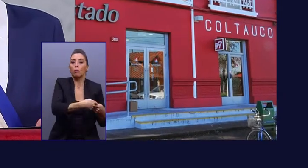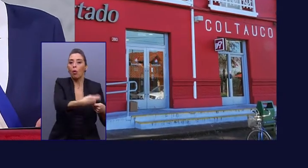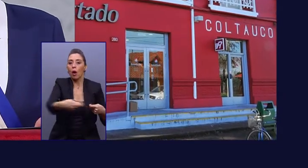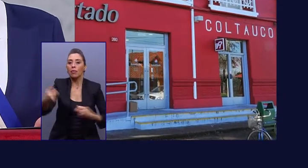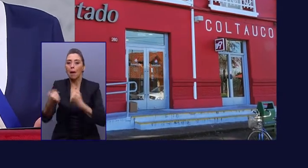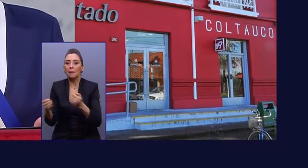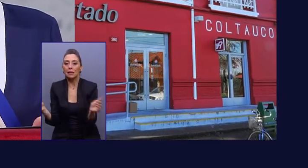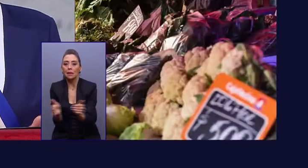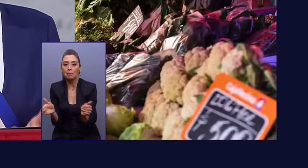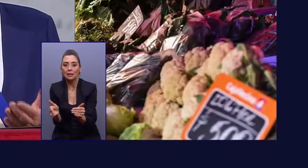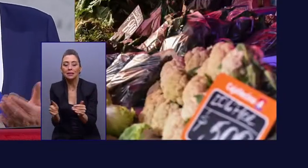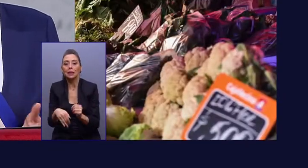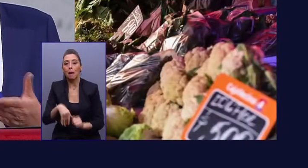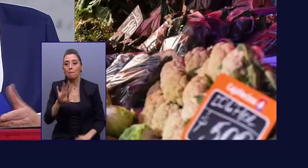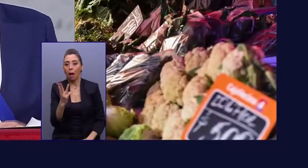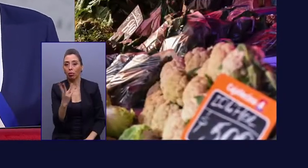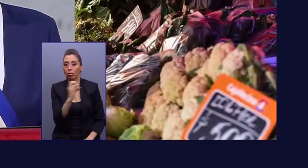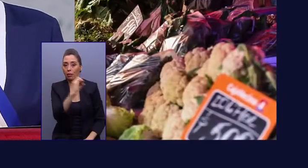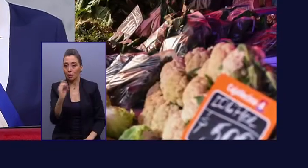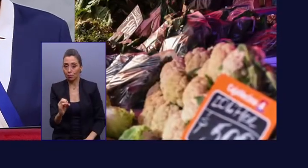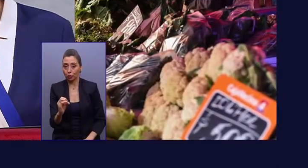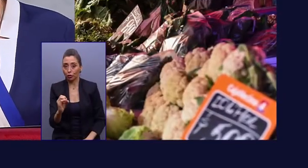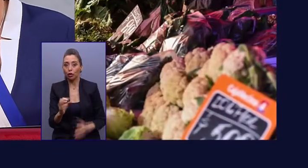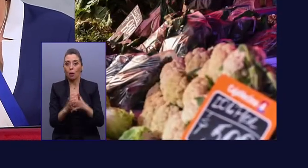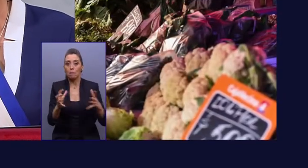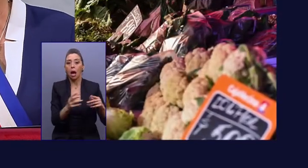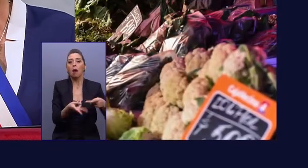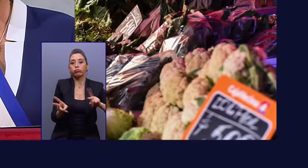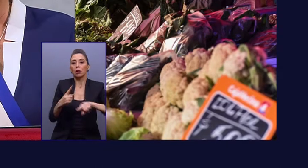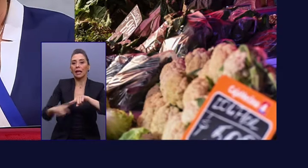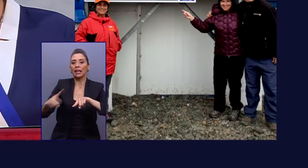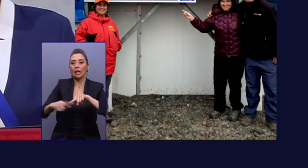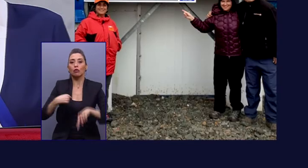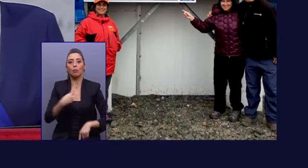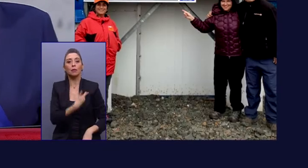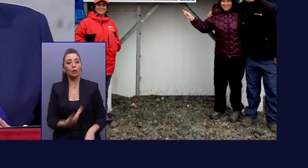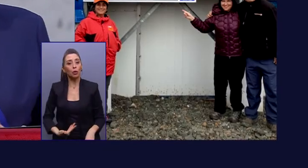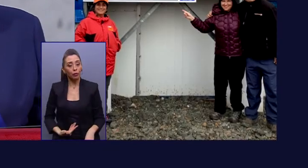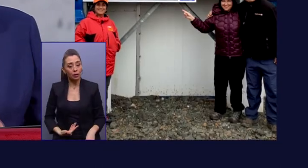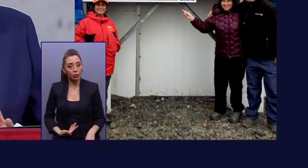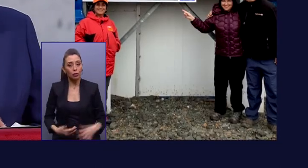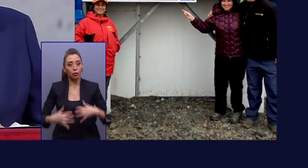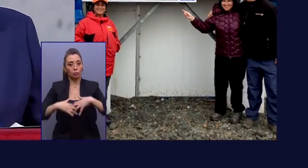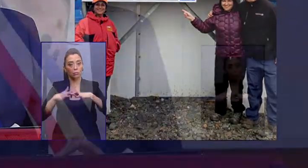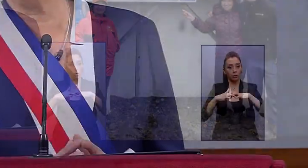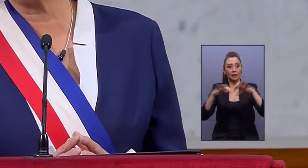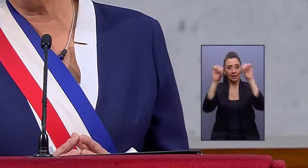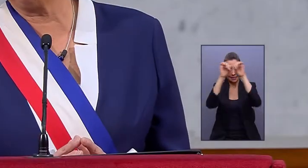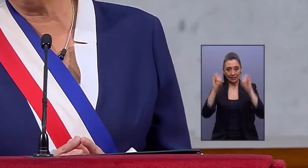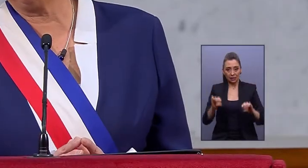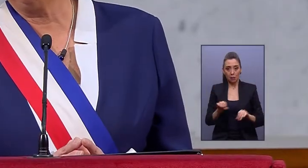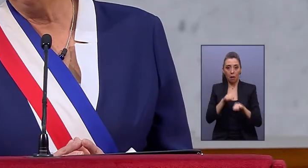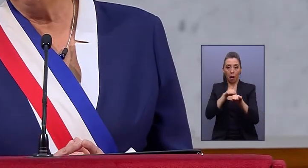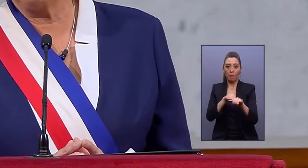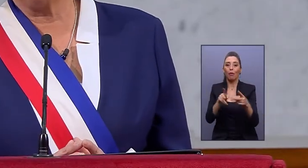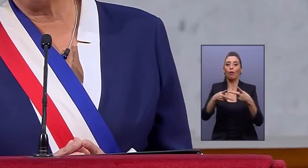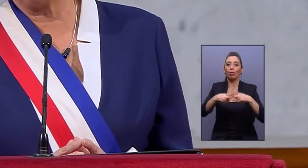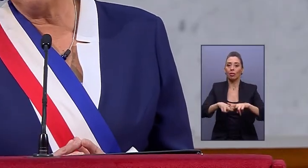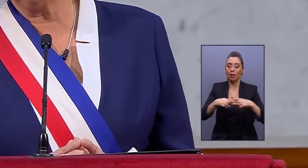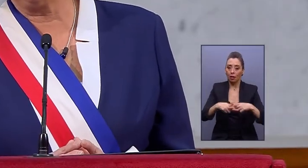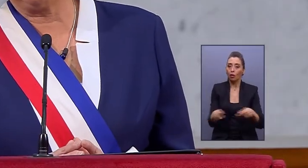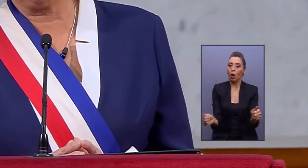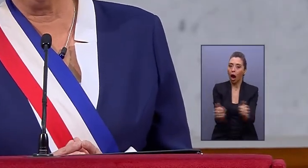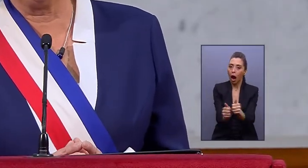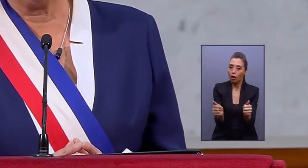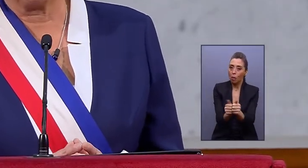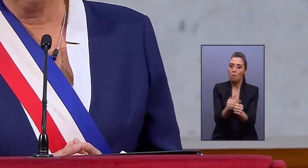de menor tamaño aumentó más del 30% el volumen de crédito en el gobierno. Y hemos consolidado un ecosistema de apoyo técnico y